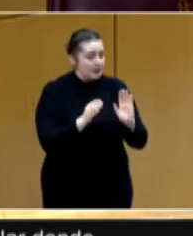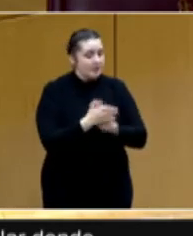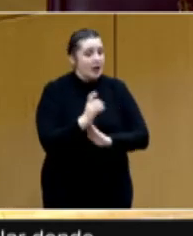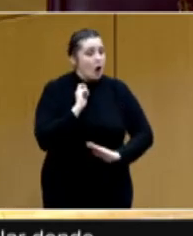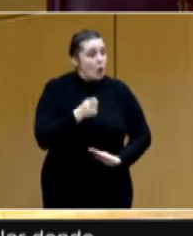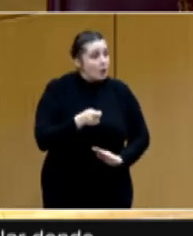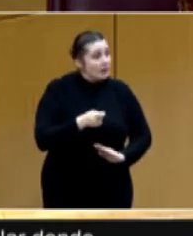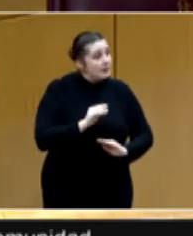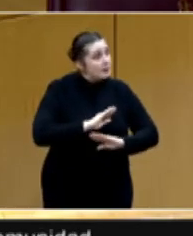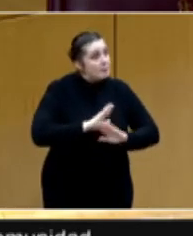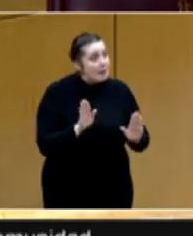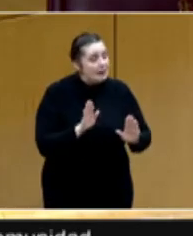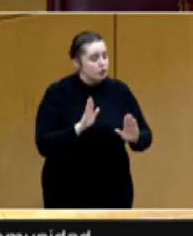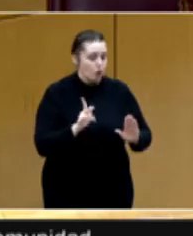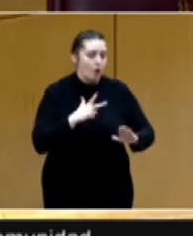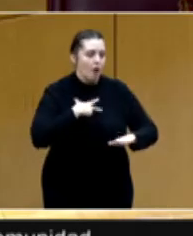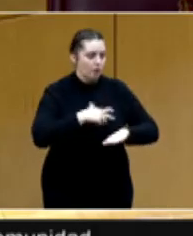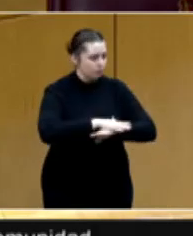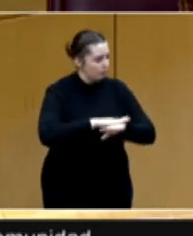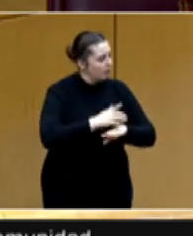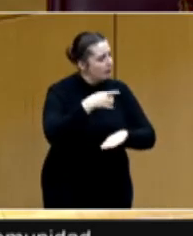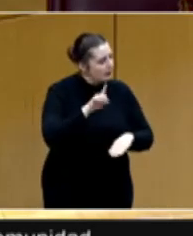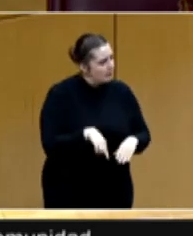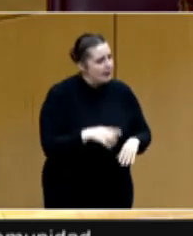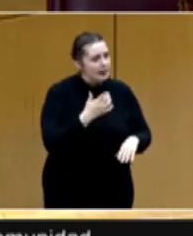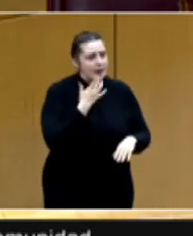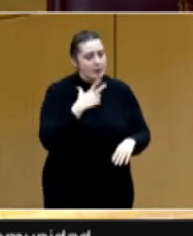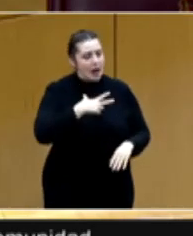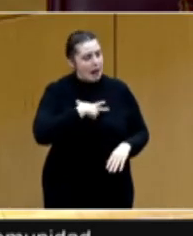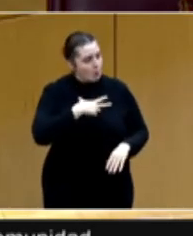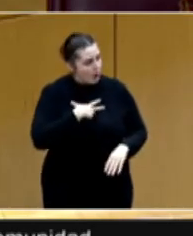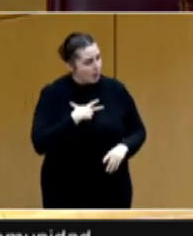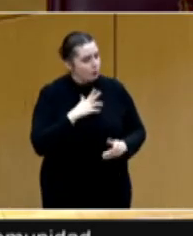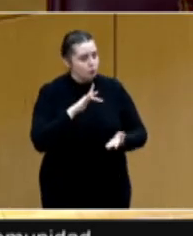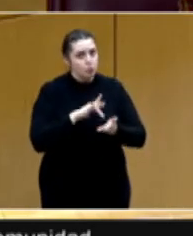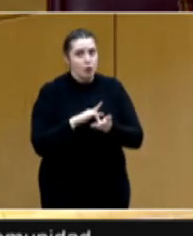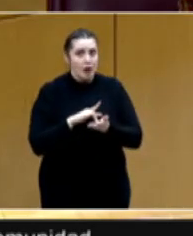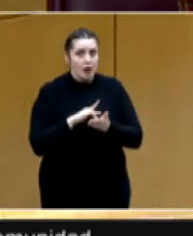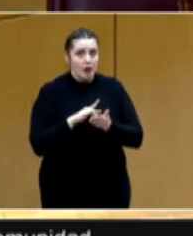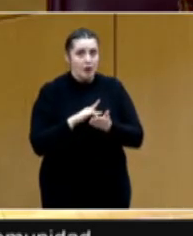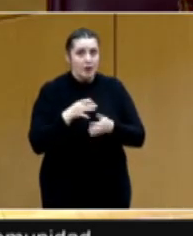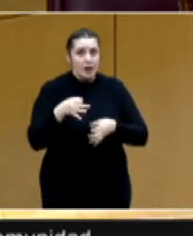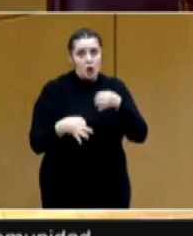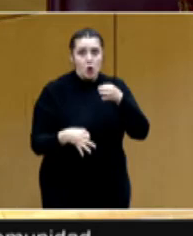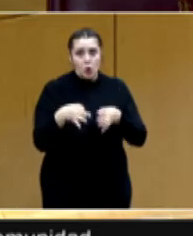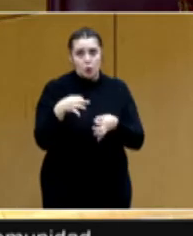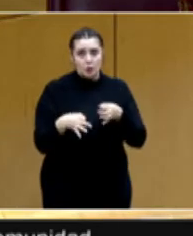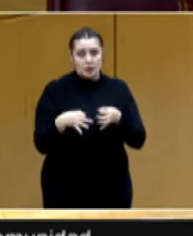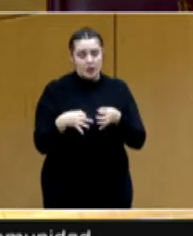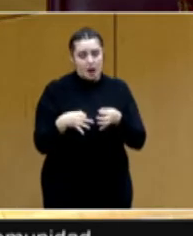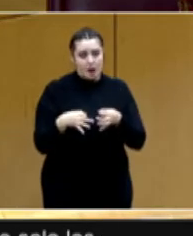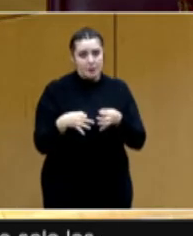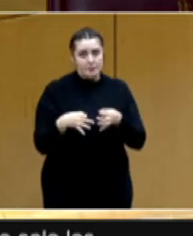jueces Fiscales es muy importante también la de los abogados que están es de Justicia reconocerlo